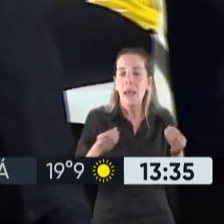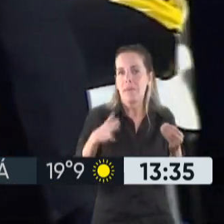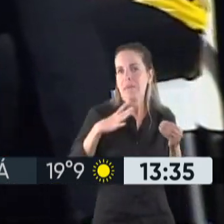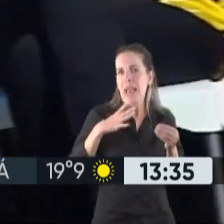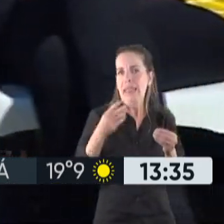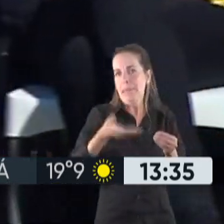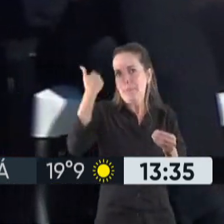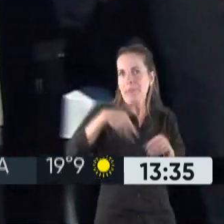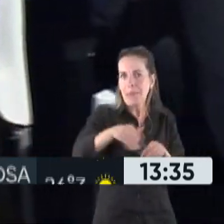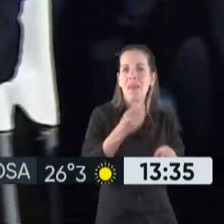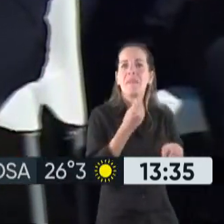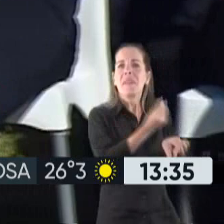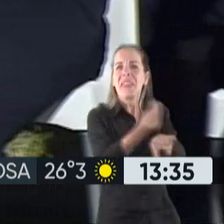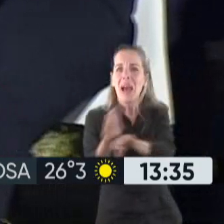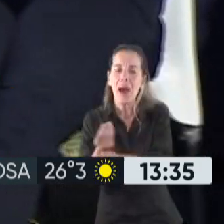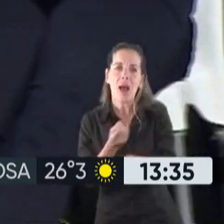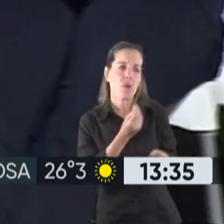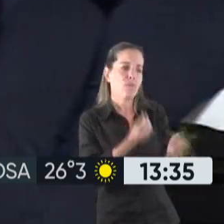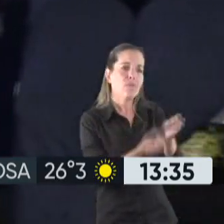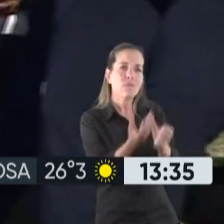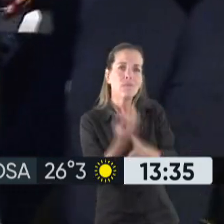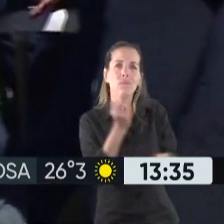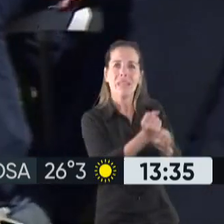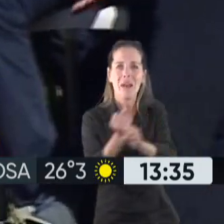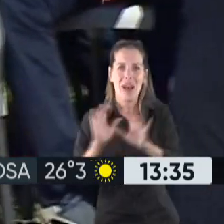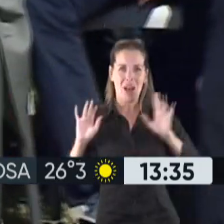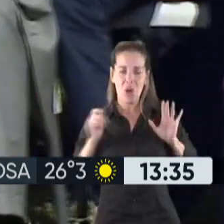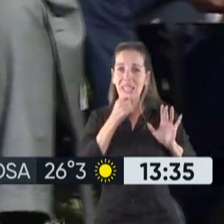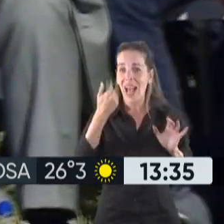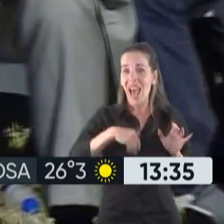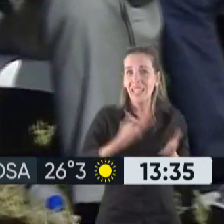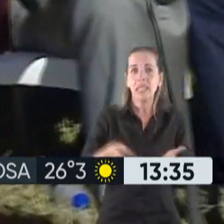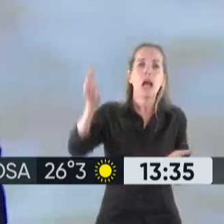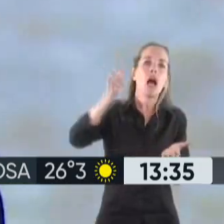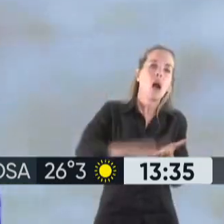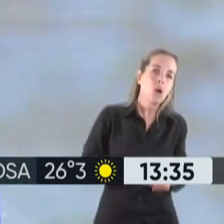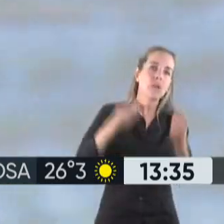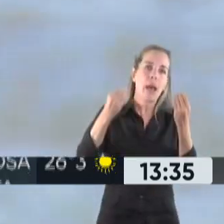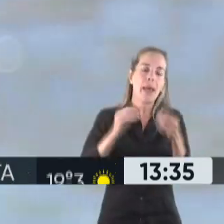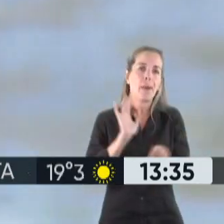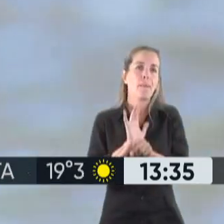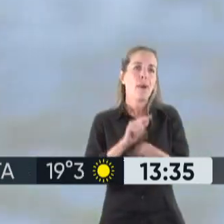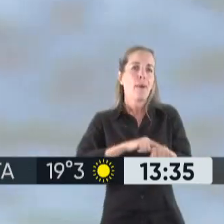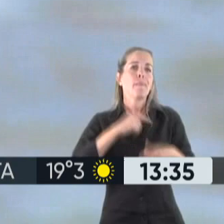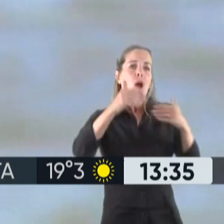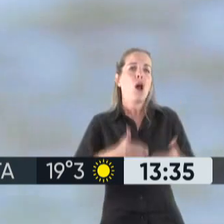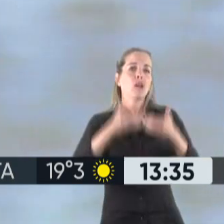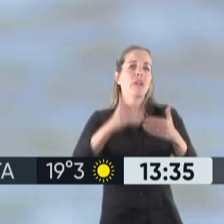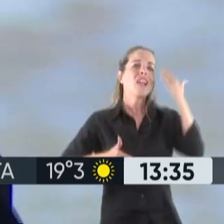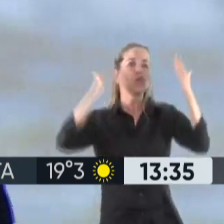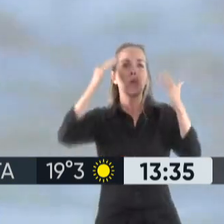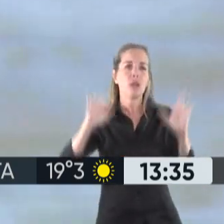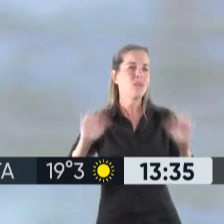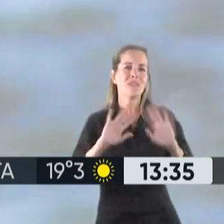puestos de trabajo que todo esto puede generar y que la Argentina una vez más vea postergar sus ilusiones. Por